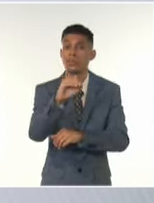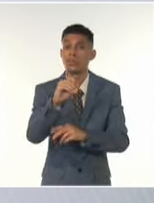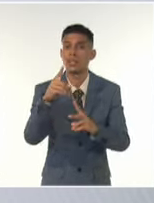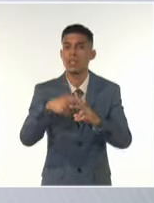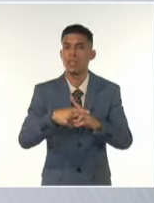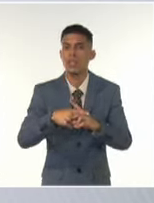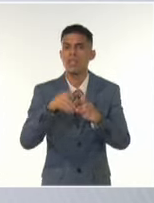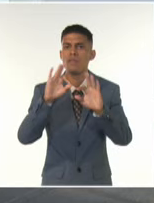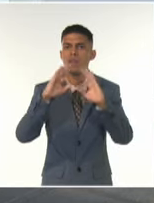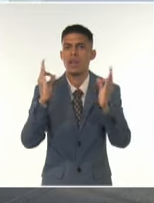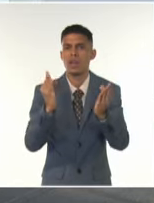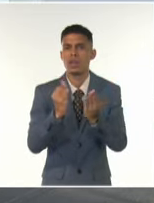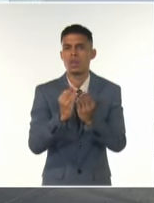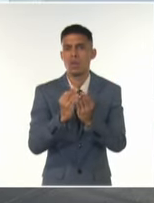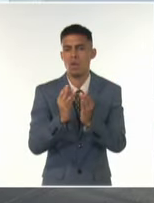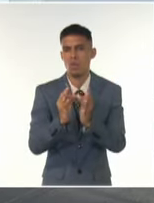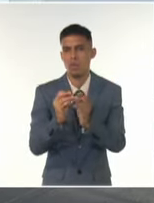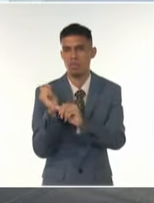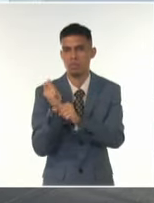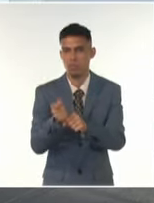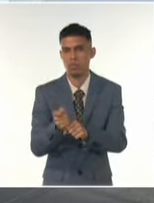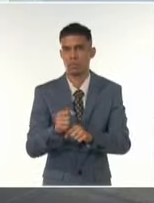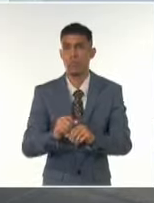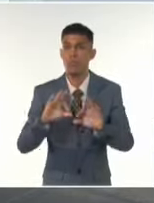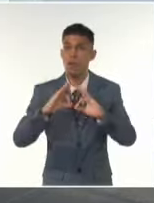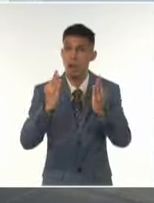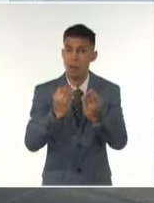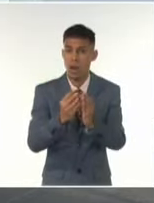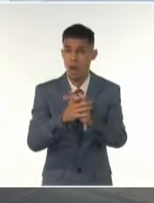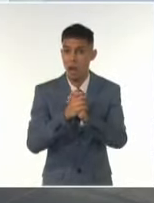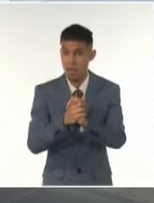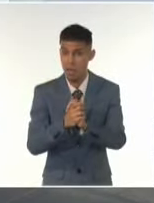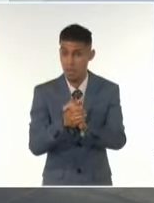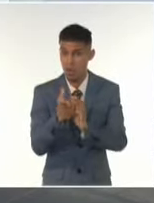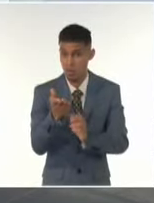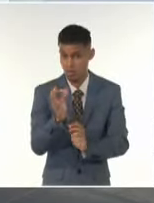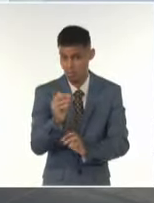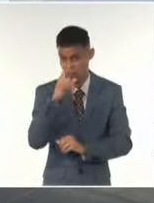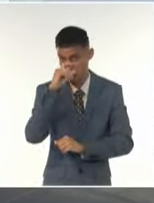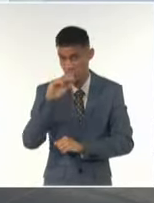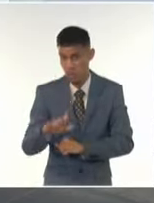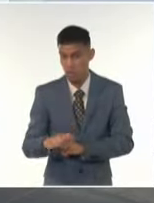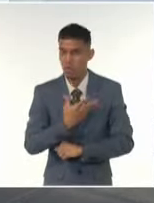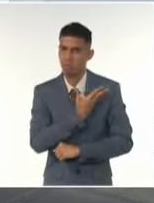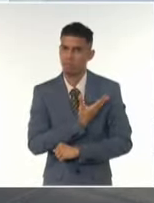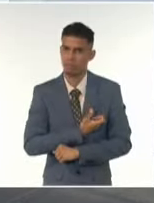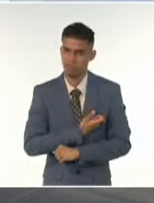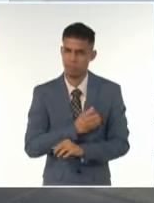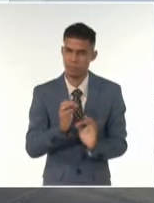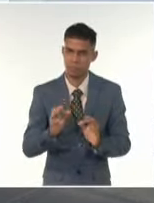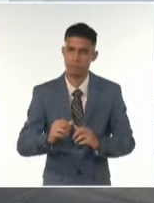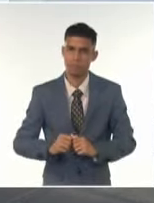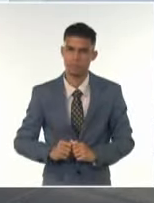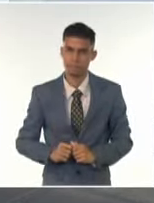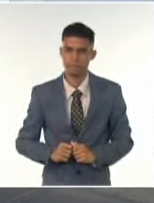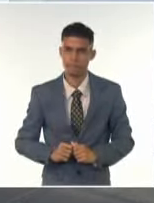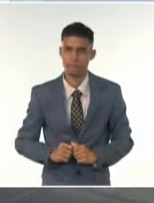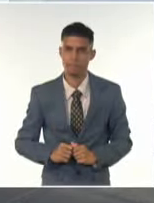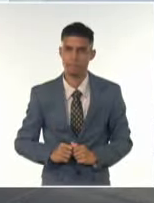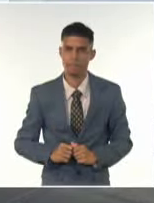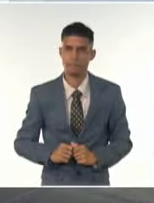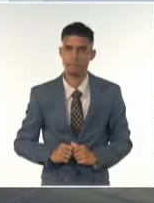béisbol y sofbol llegue a familiares y amiguitos del niño em Manuel Cárdenas Gutiérrez nuestras más sentidas condolencias y